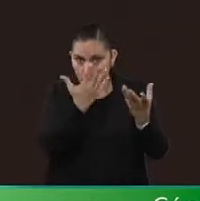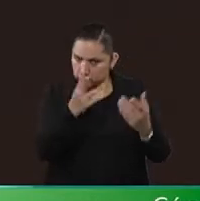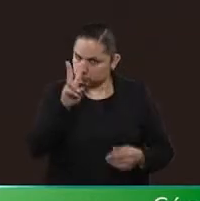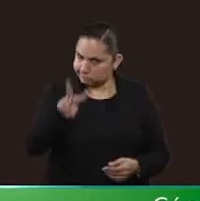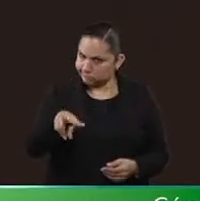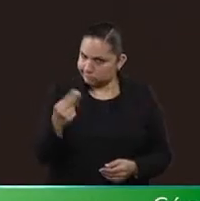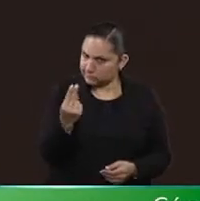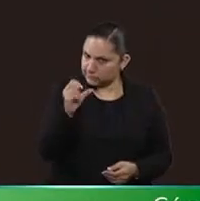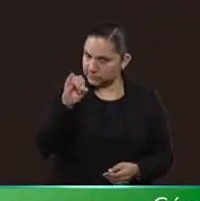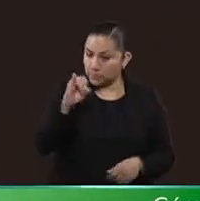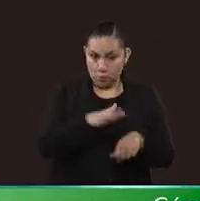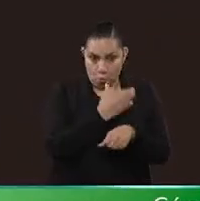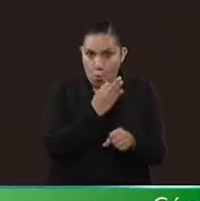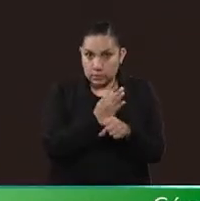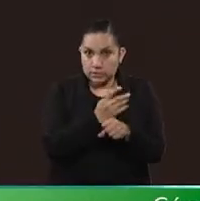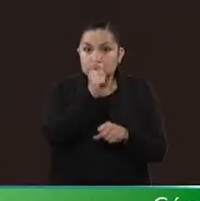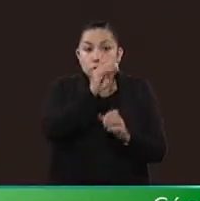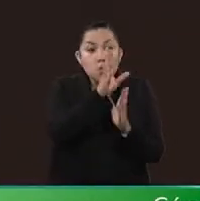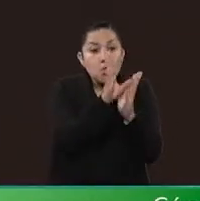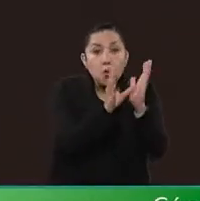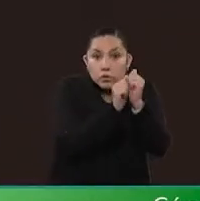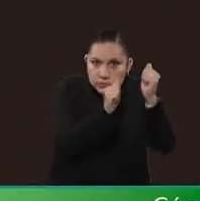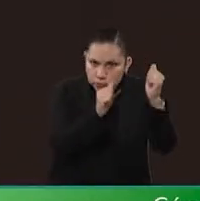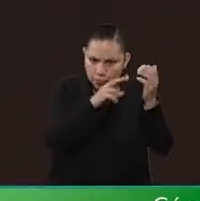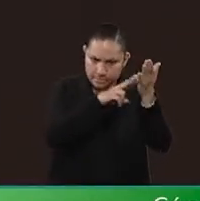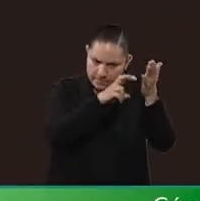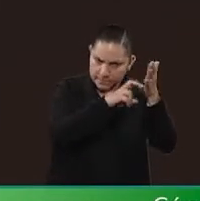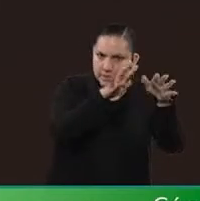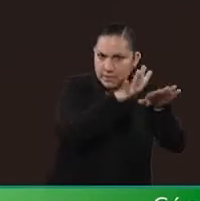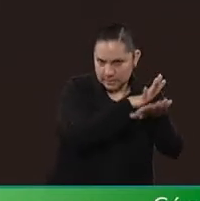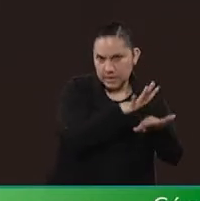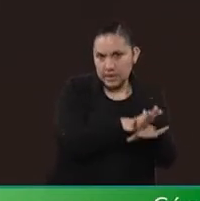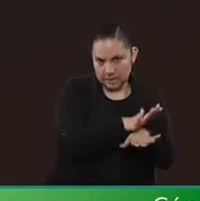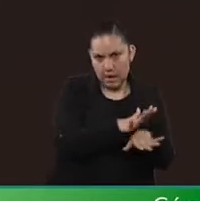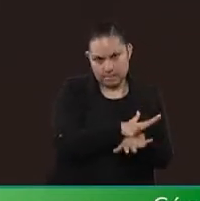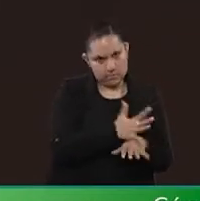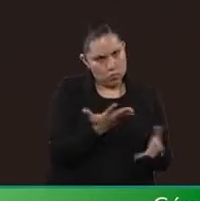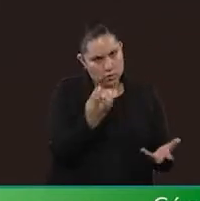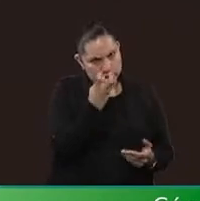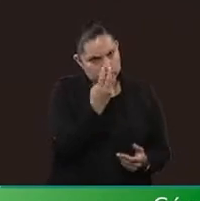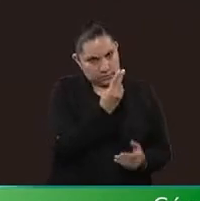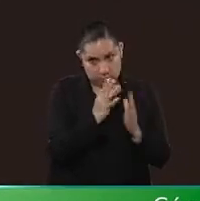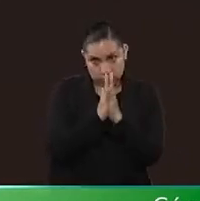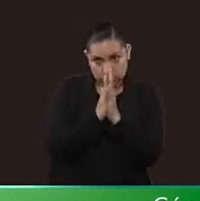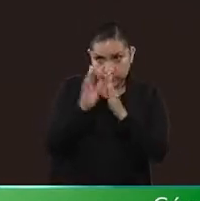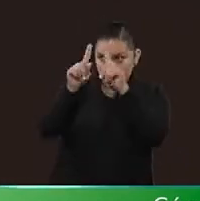constitucional y no hay quórum, presidente. ¿Podríamos pedir tablero para rectificarlo?